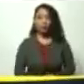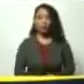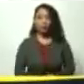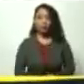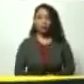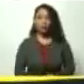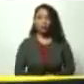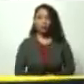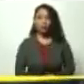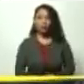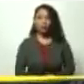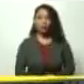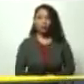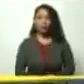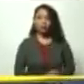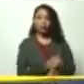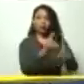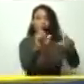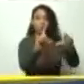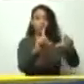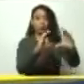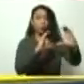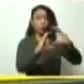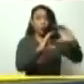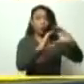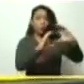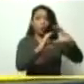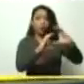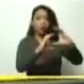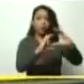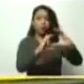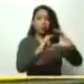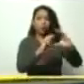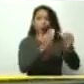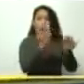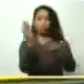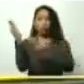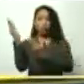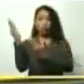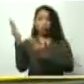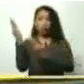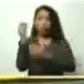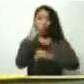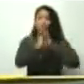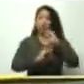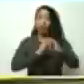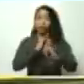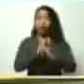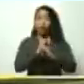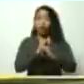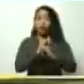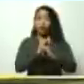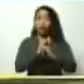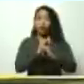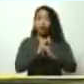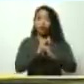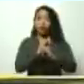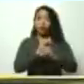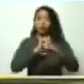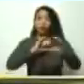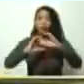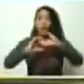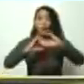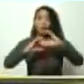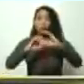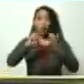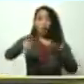A todos los medios de comunicación internacionales y a los medios de comunicación